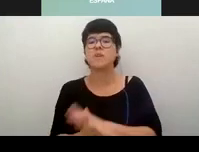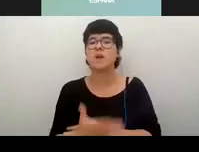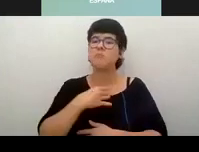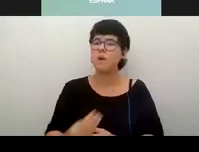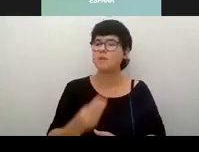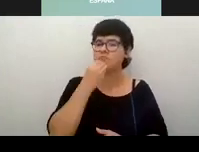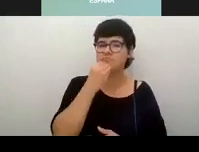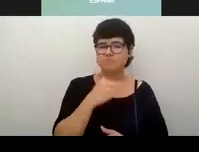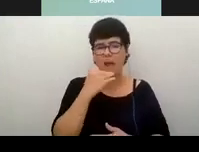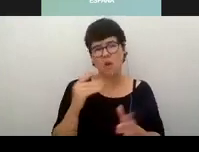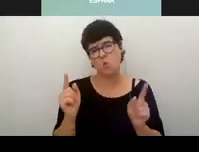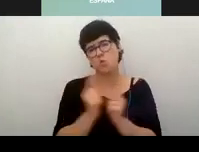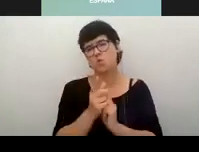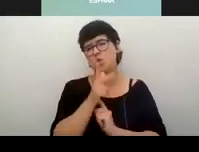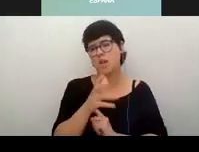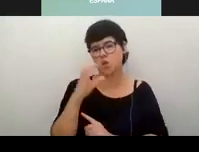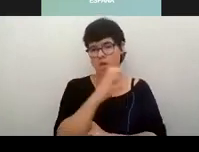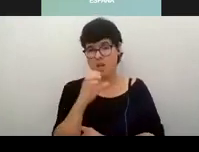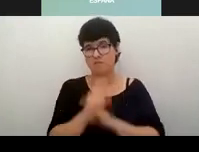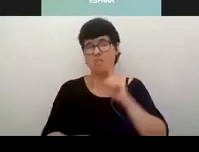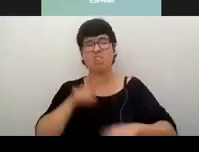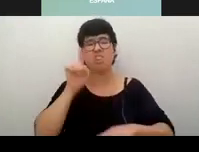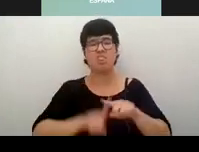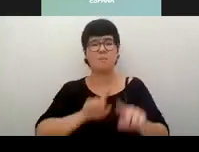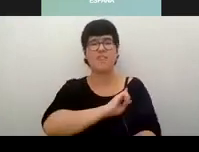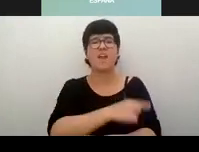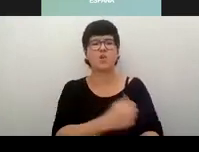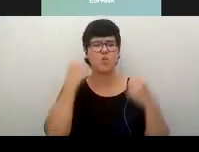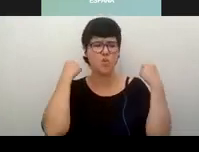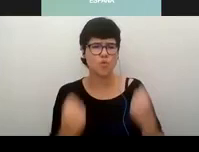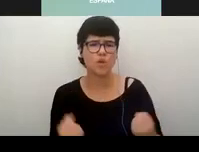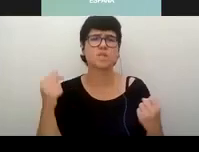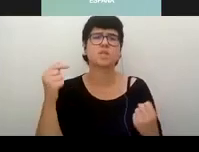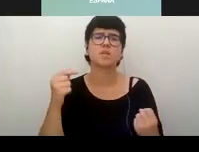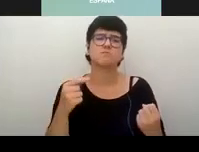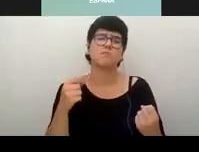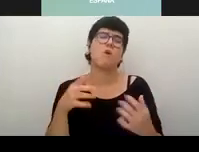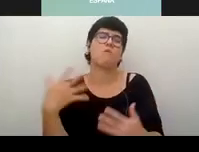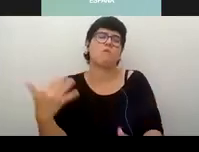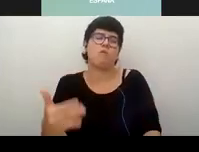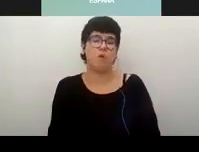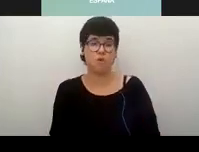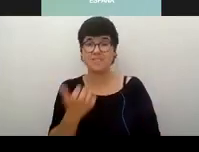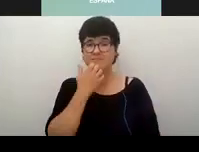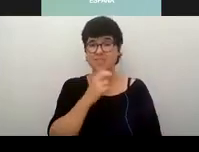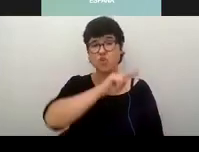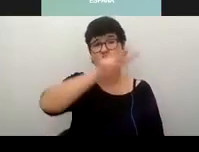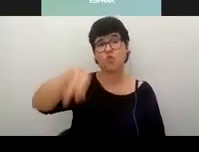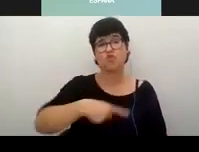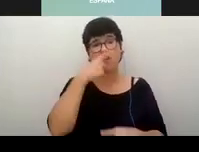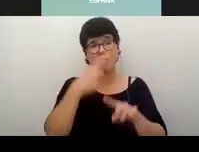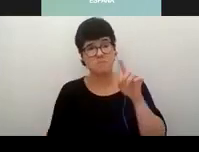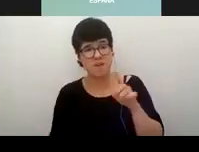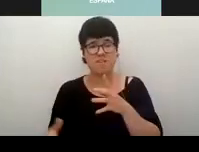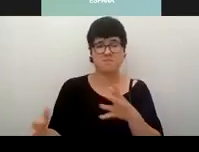carbono, dependiendo un poco de la dureza del ejercicio físico. Si dura hasta 2 horas y media, podemos ya meternos entre 30 y 60,